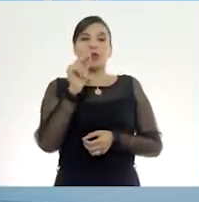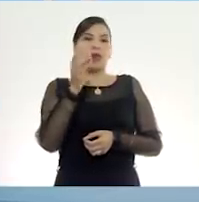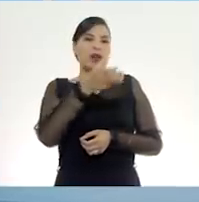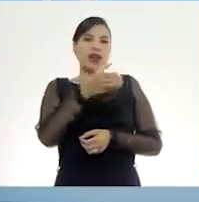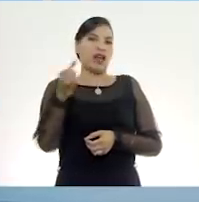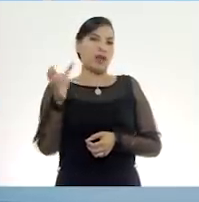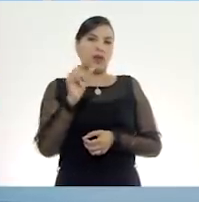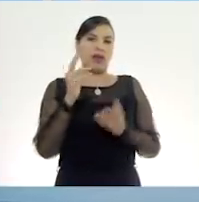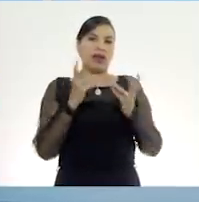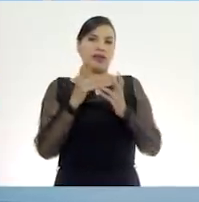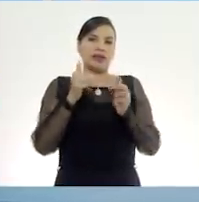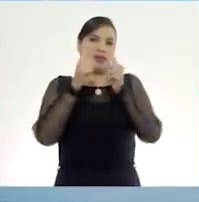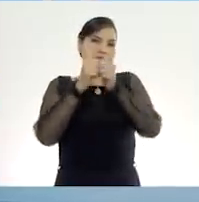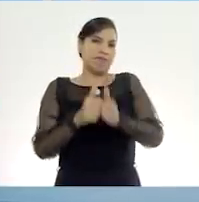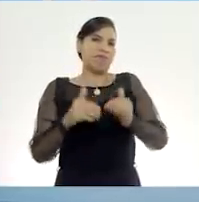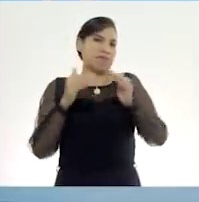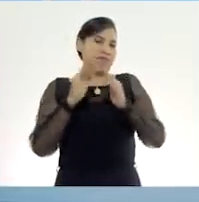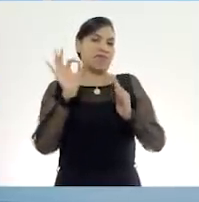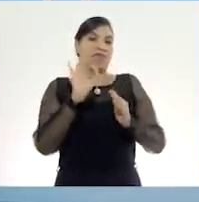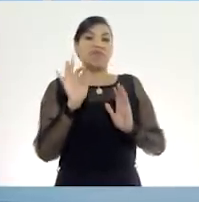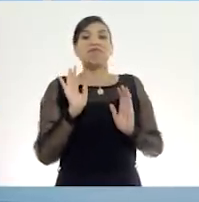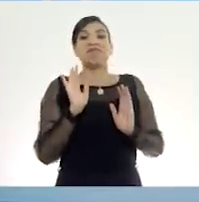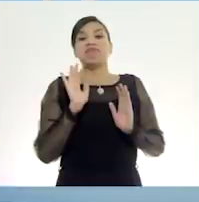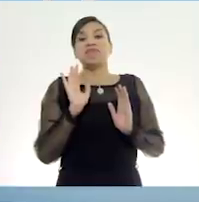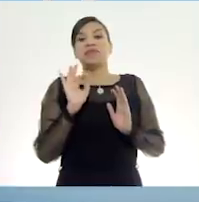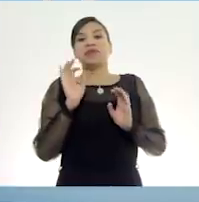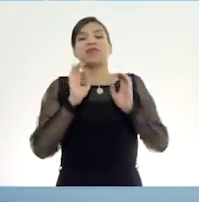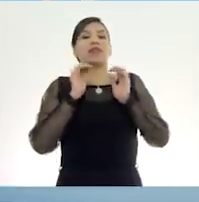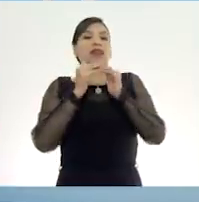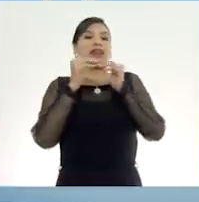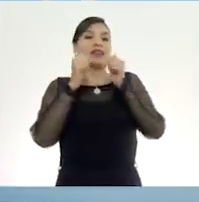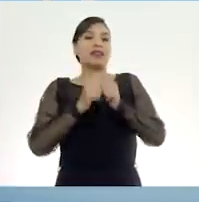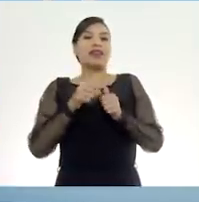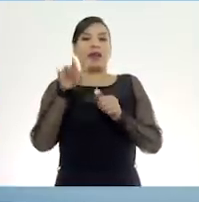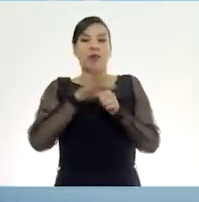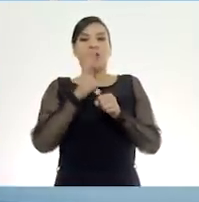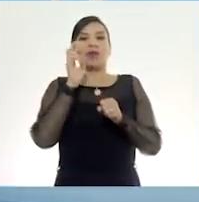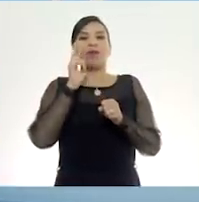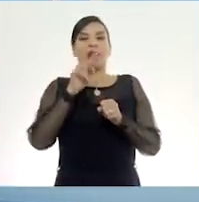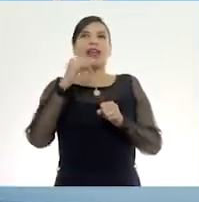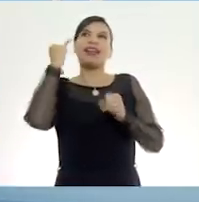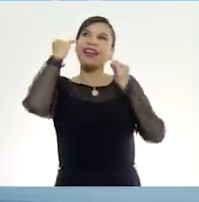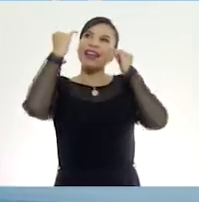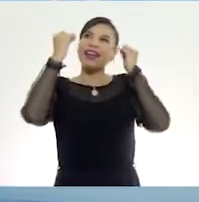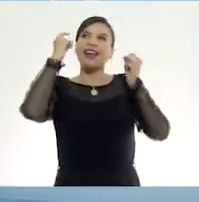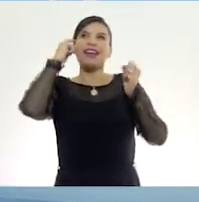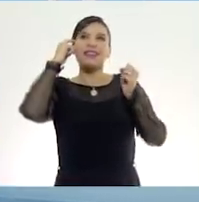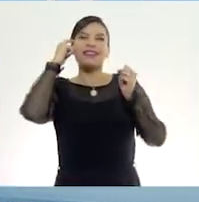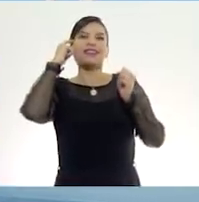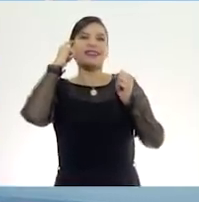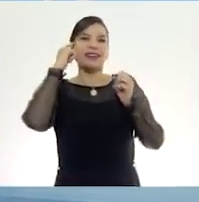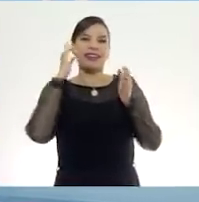campo haciendo algo, él se quedó en casa, a él le tocó tal vez quedarse en casa, y ahí es donde entra la imaginación,